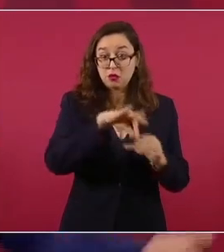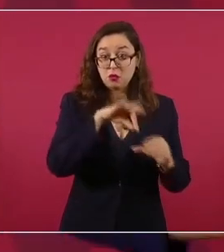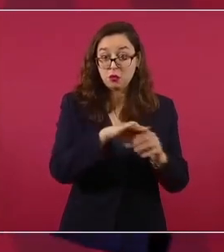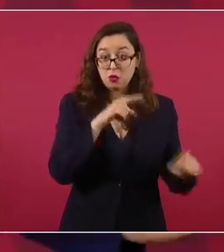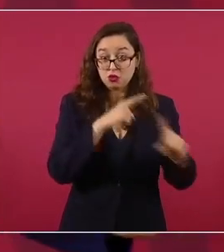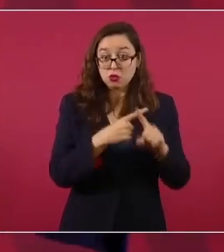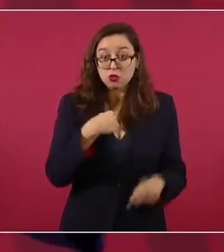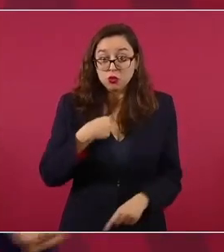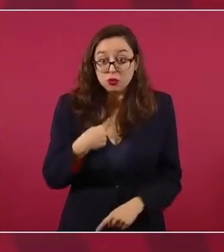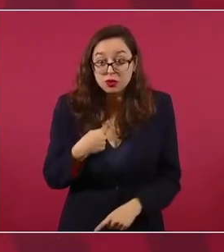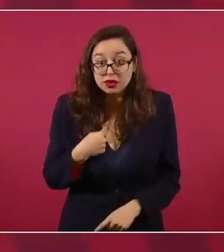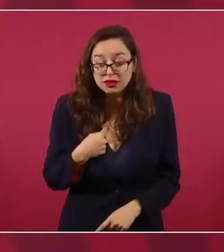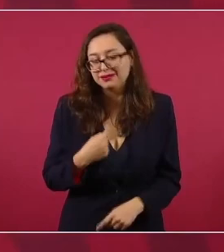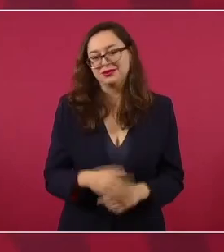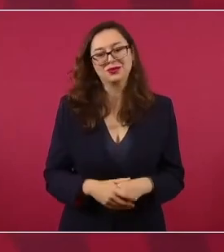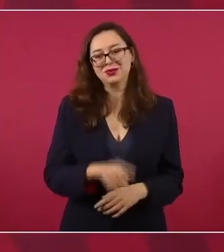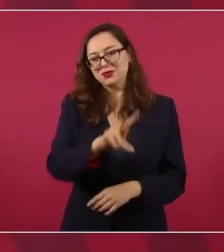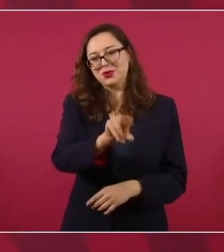Pues claro que no.